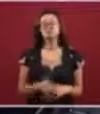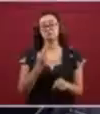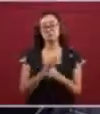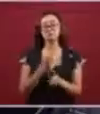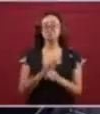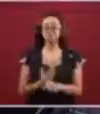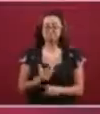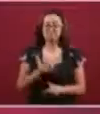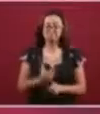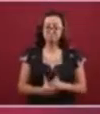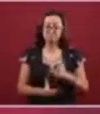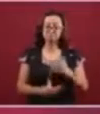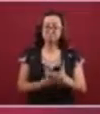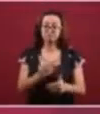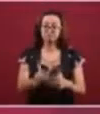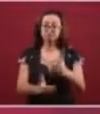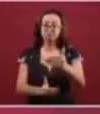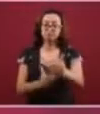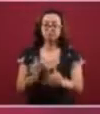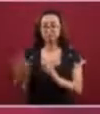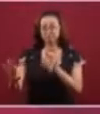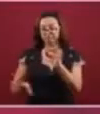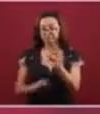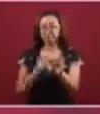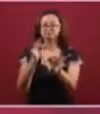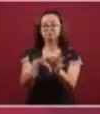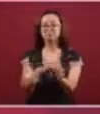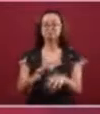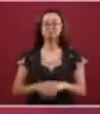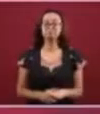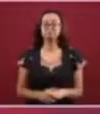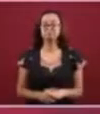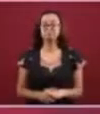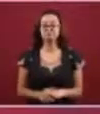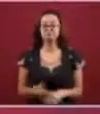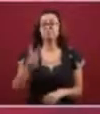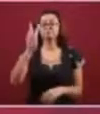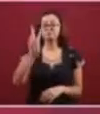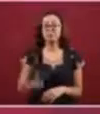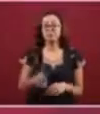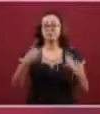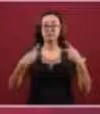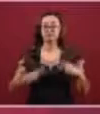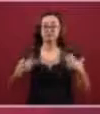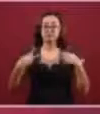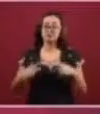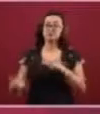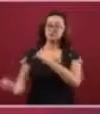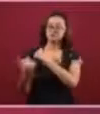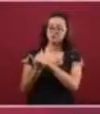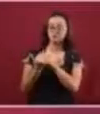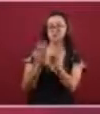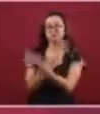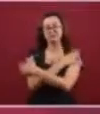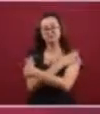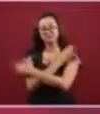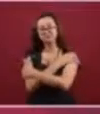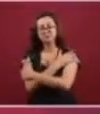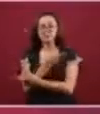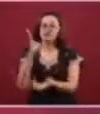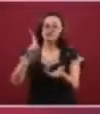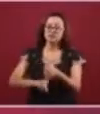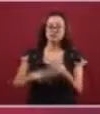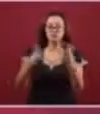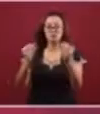ese proceso y lo hemos concluido. La verdad, la gente se me acerca, me abraza dentro